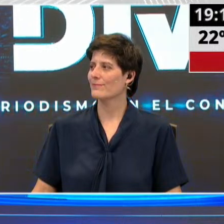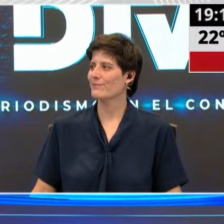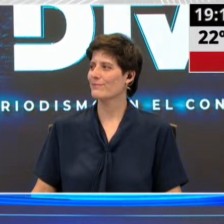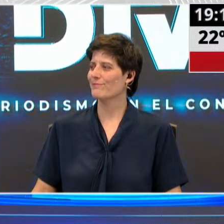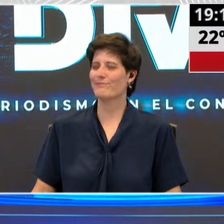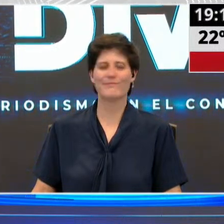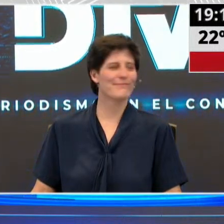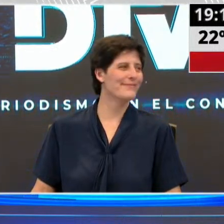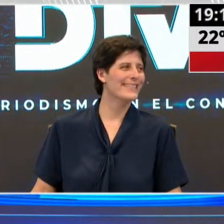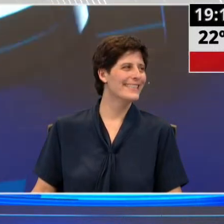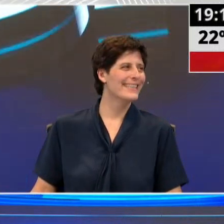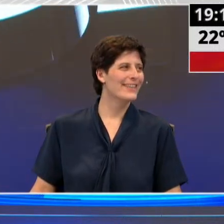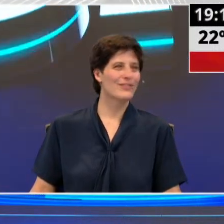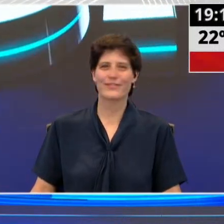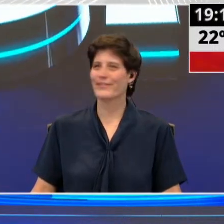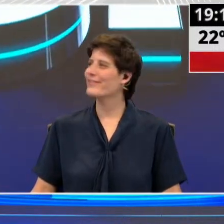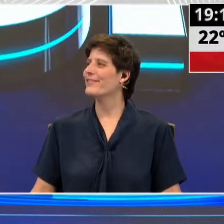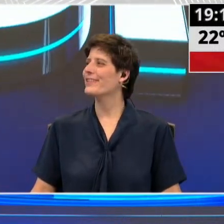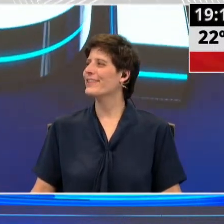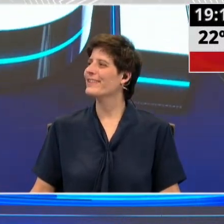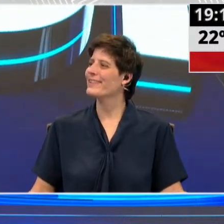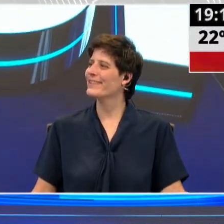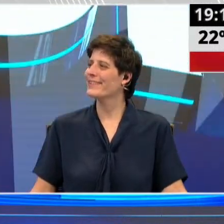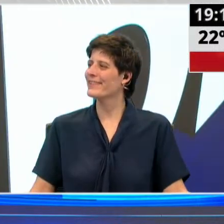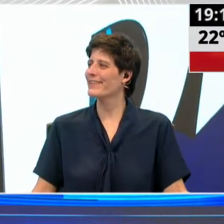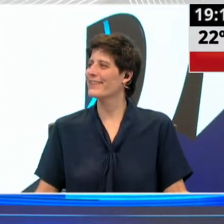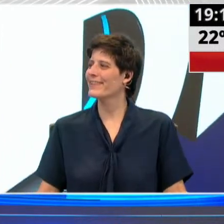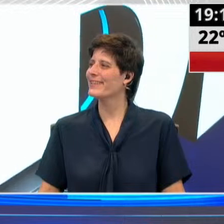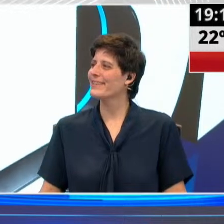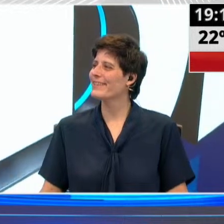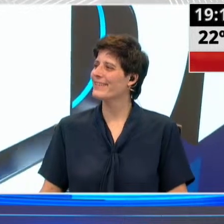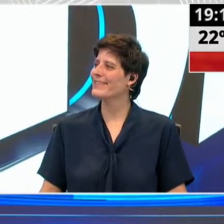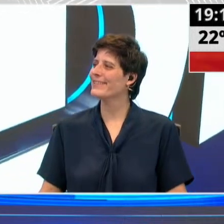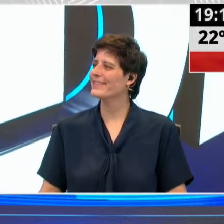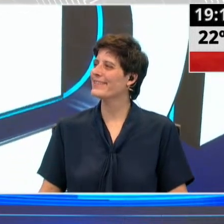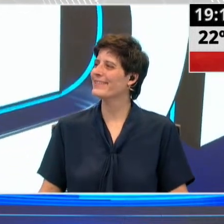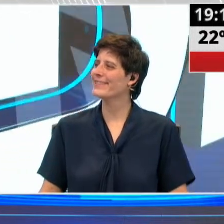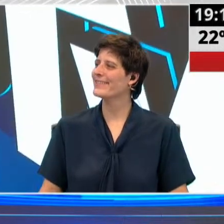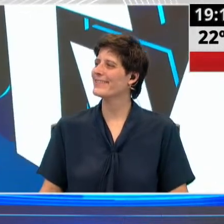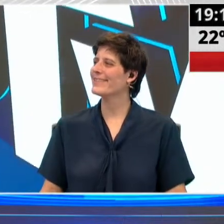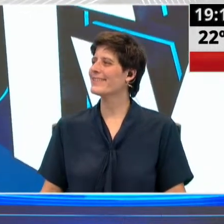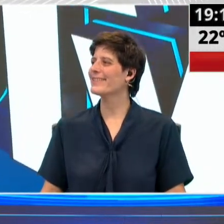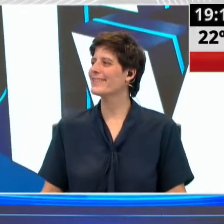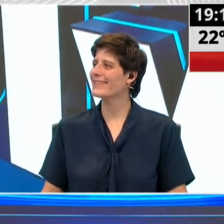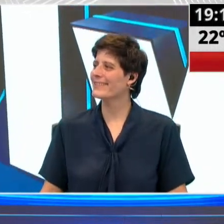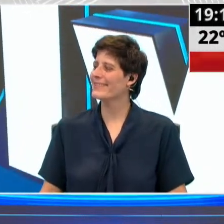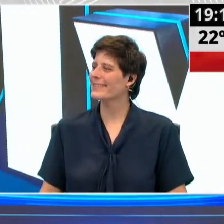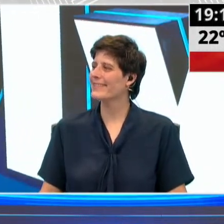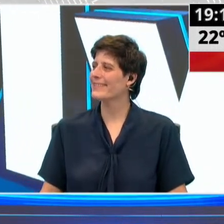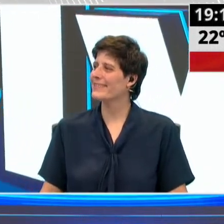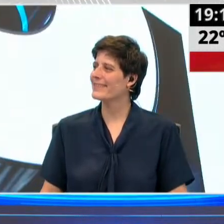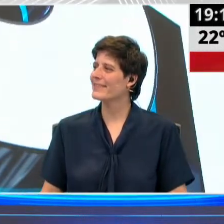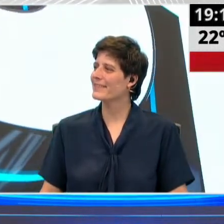cuarto intermedio para finalmente poder definir cómo iba a ser eso, algo que ha sucedido pocas veces